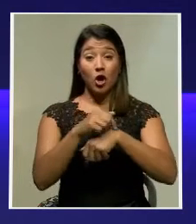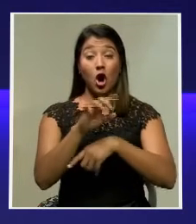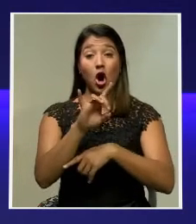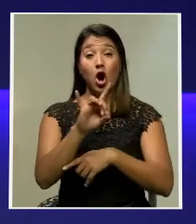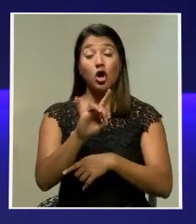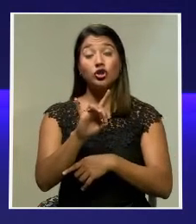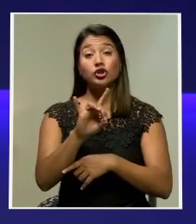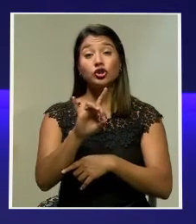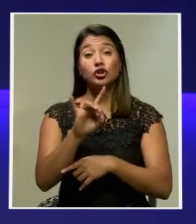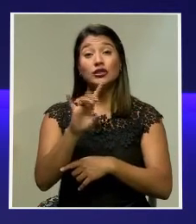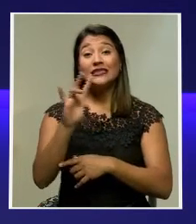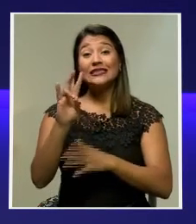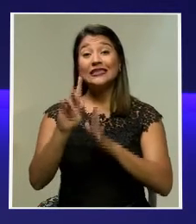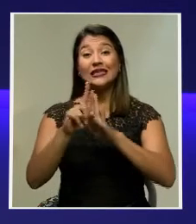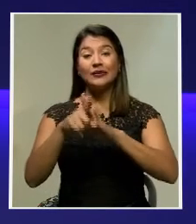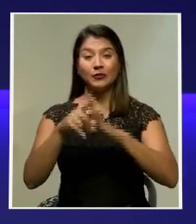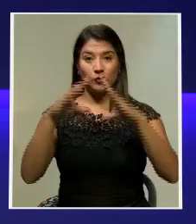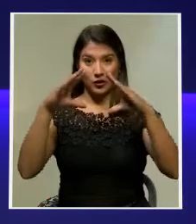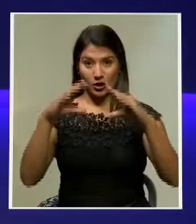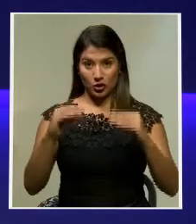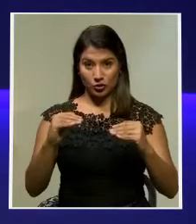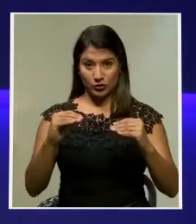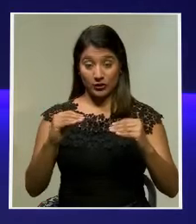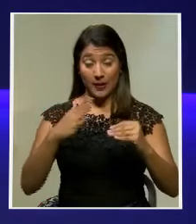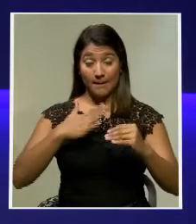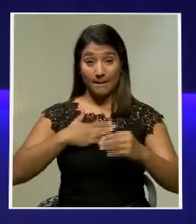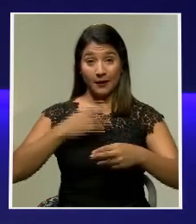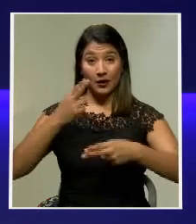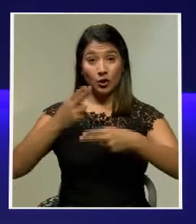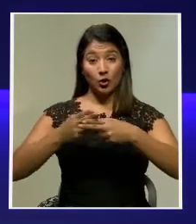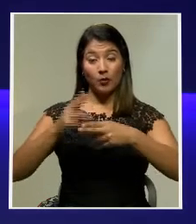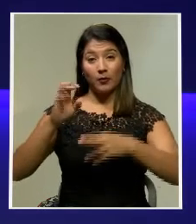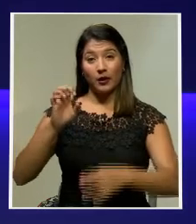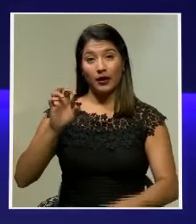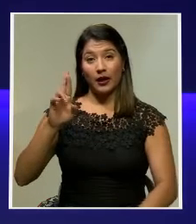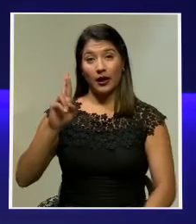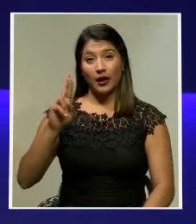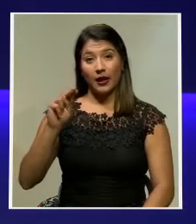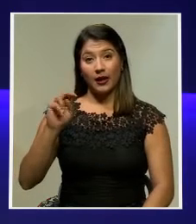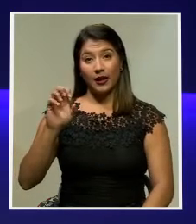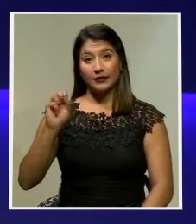de la noche con 7 minutos. Soy Ernesto Rivera.